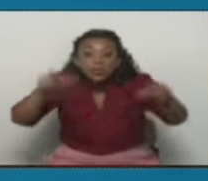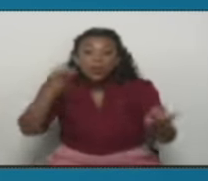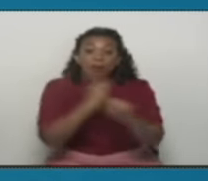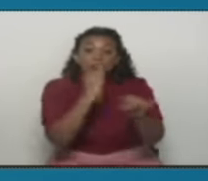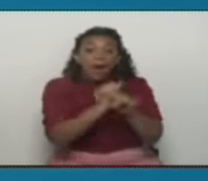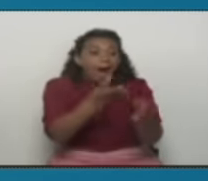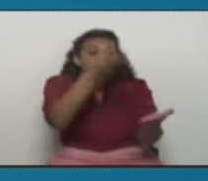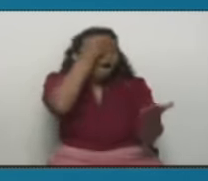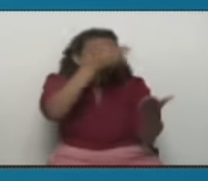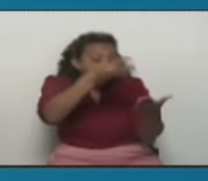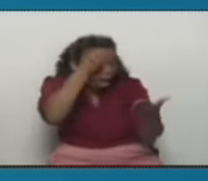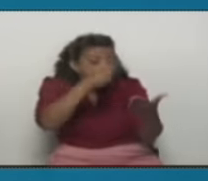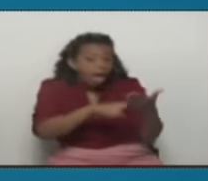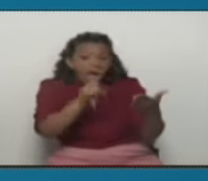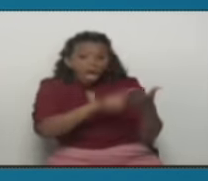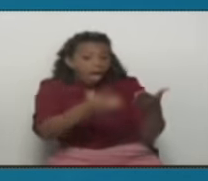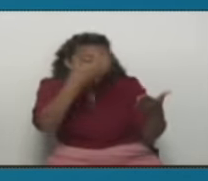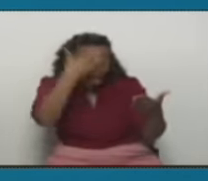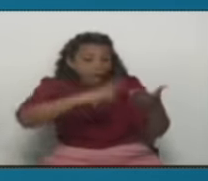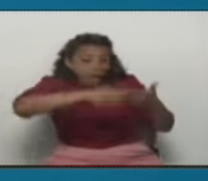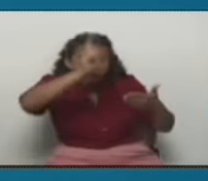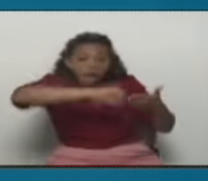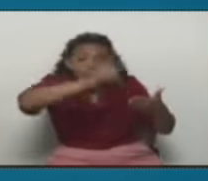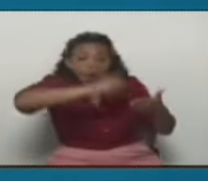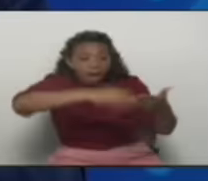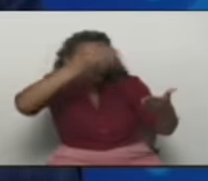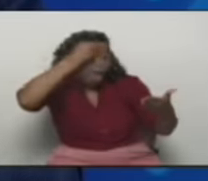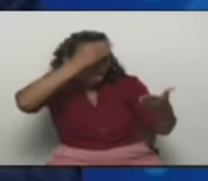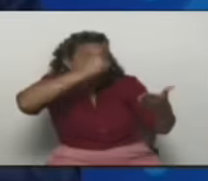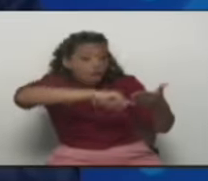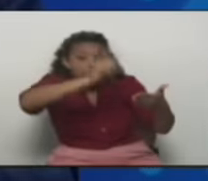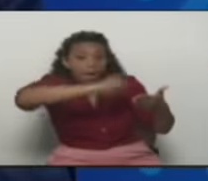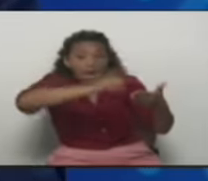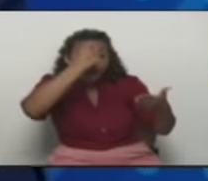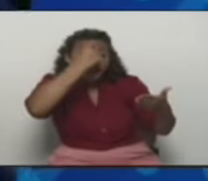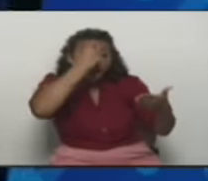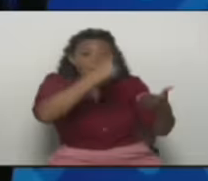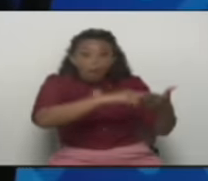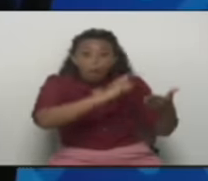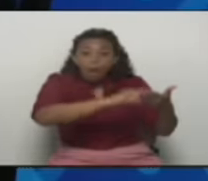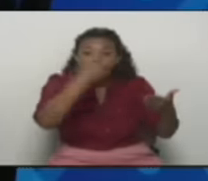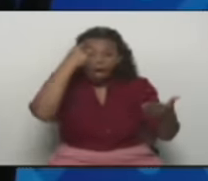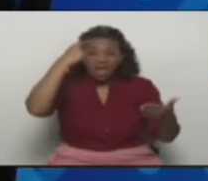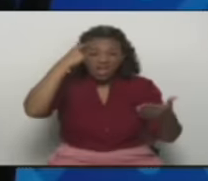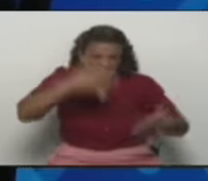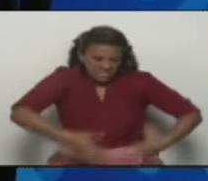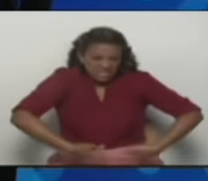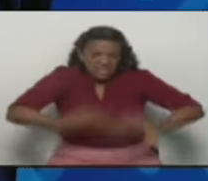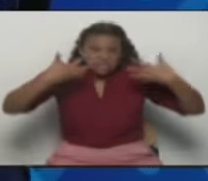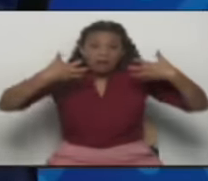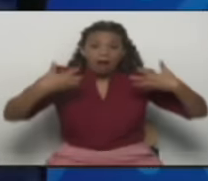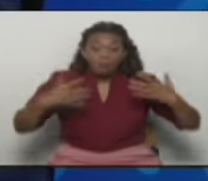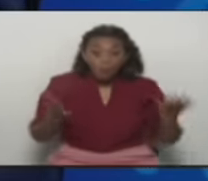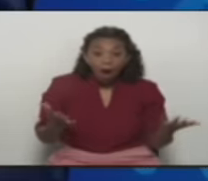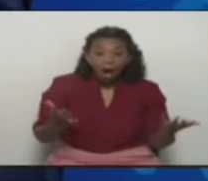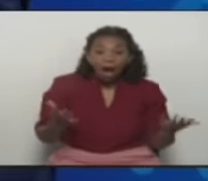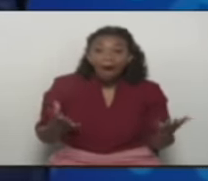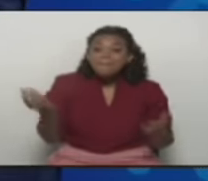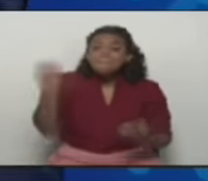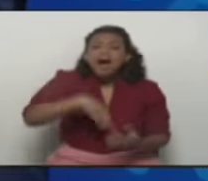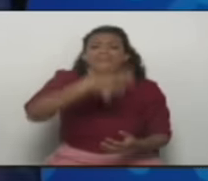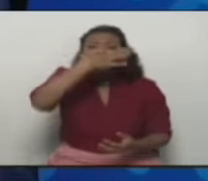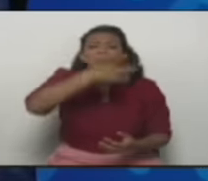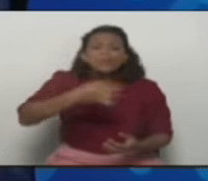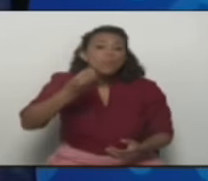sociales, seguidores de temas, seguidores de cuentas. Utilizaron a los más